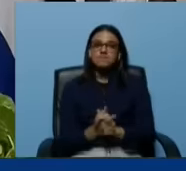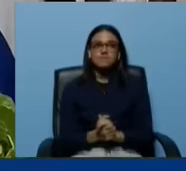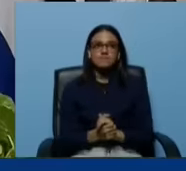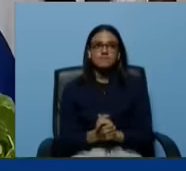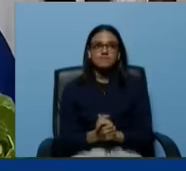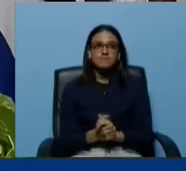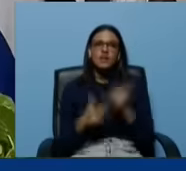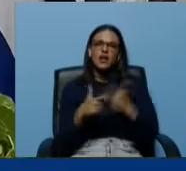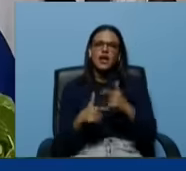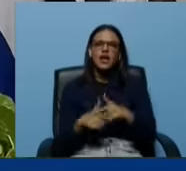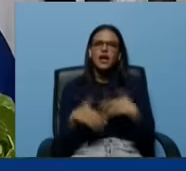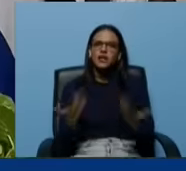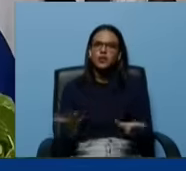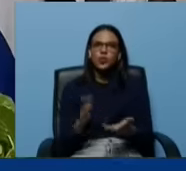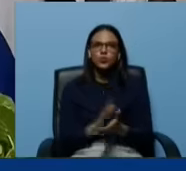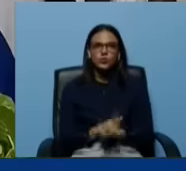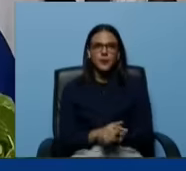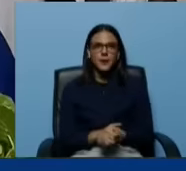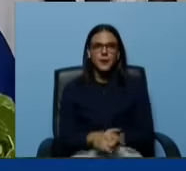Entonces,